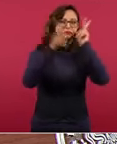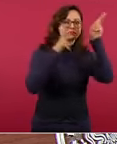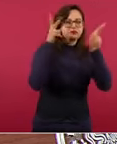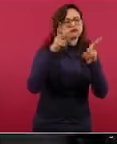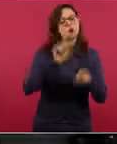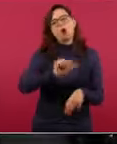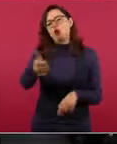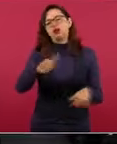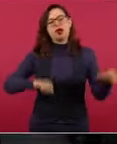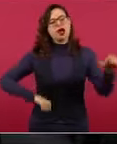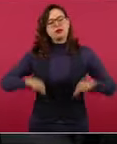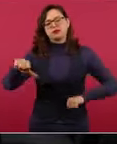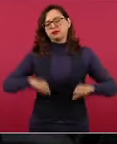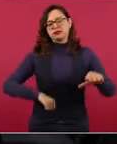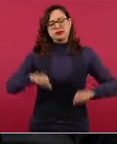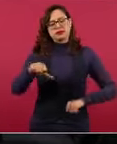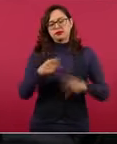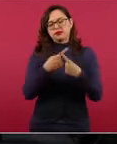actividad